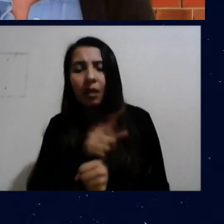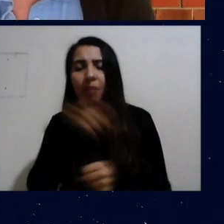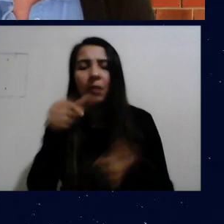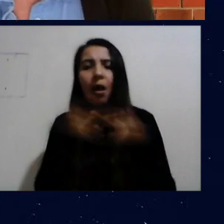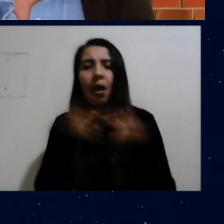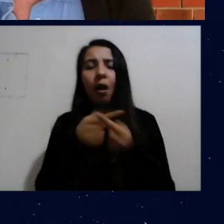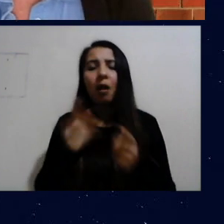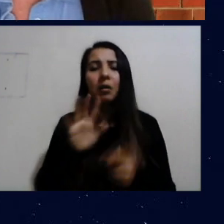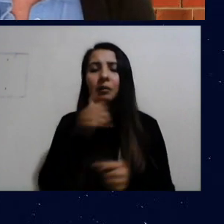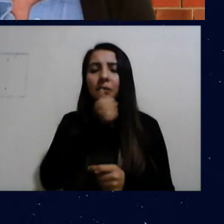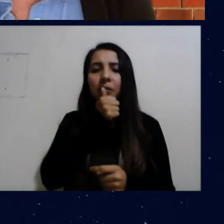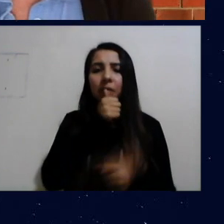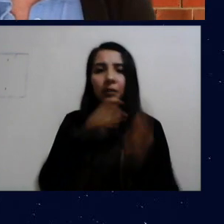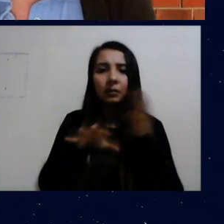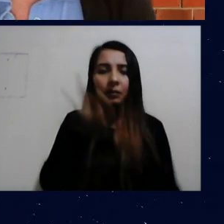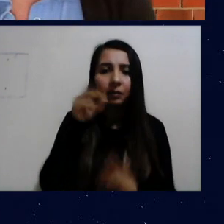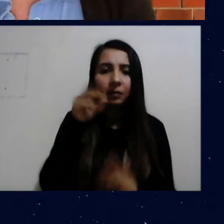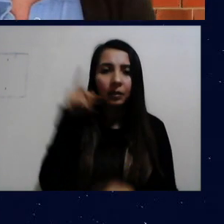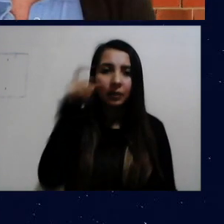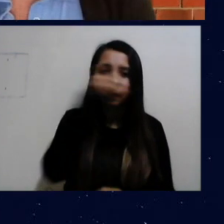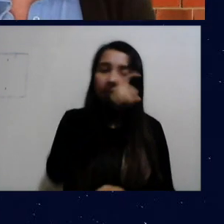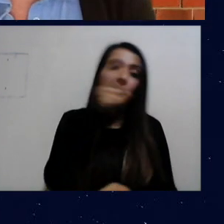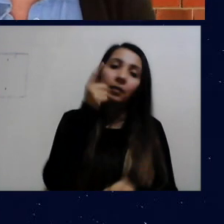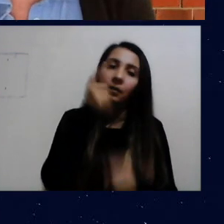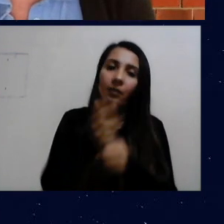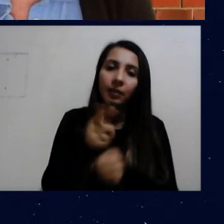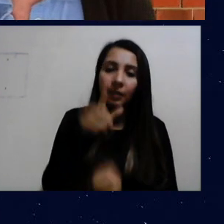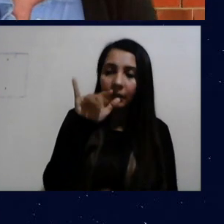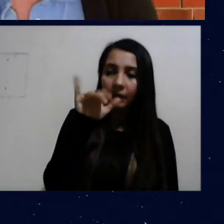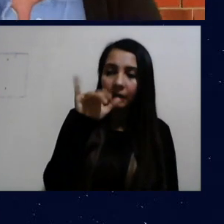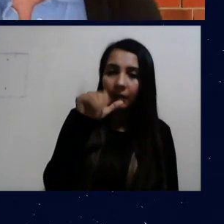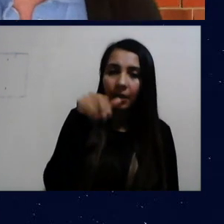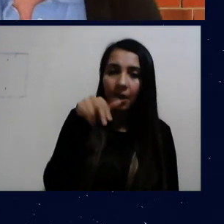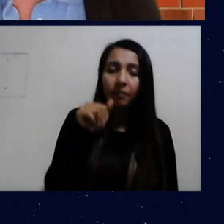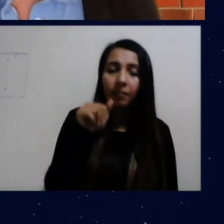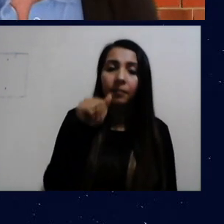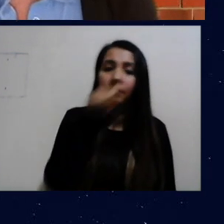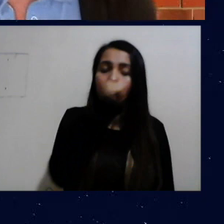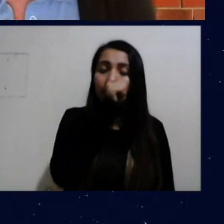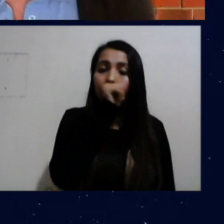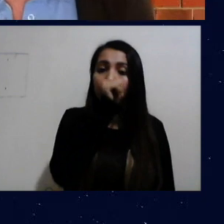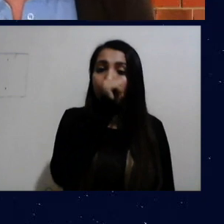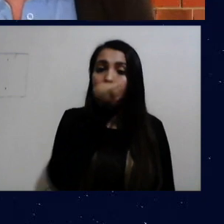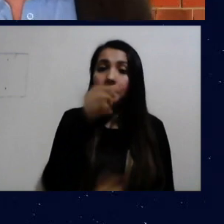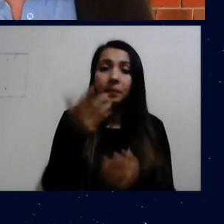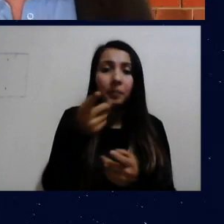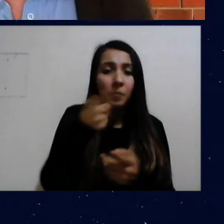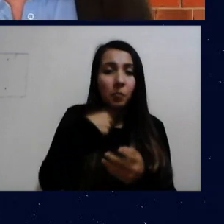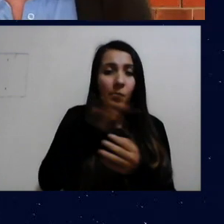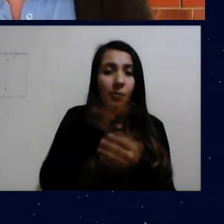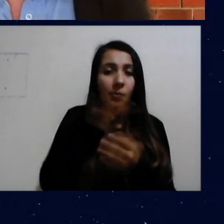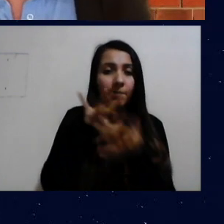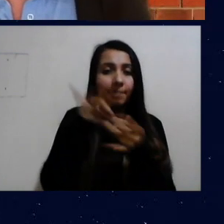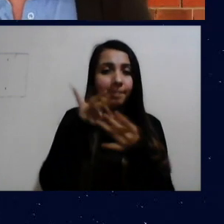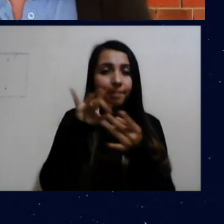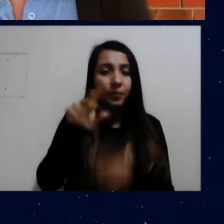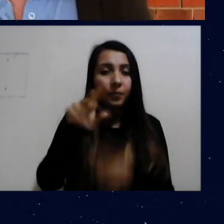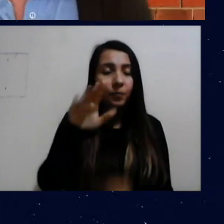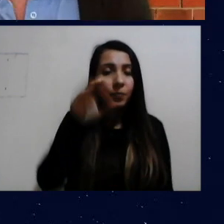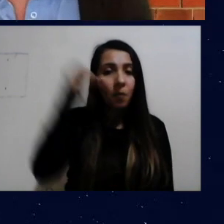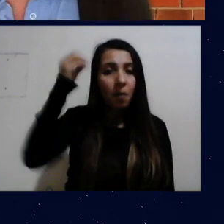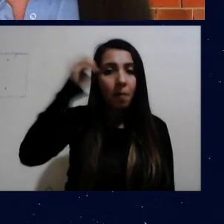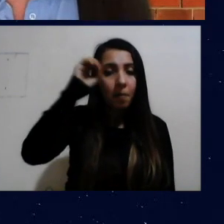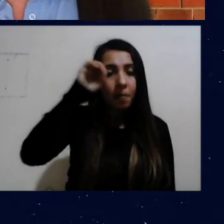sé si nos puedes dar una opinión al respecto, si ya, o sea, en una de tus aspectos quieren detectar